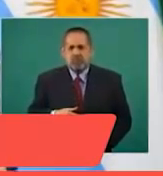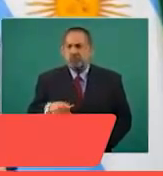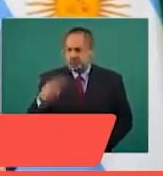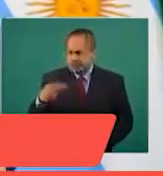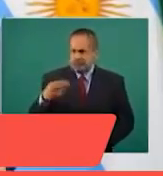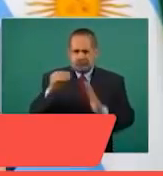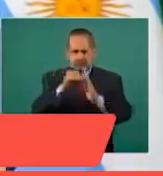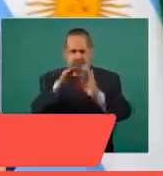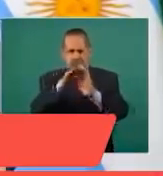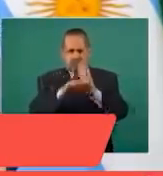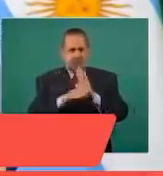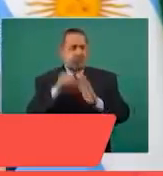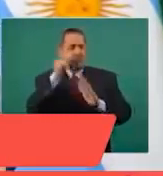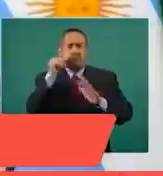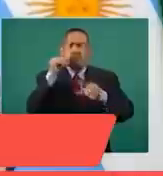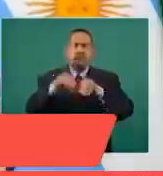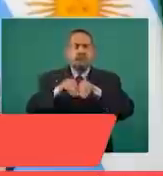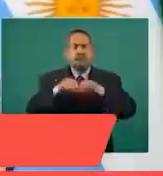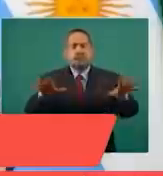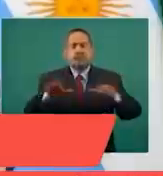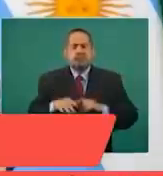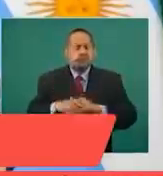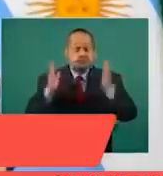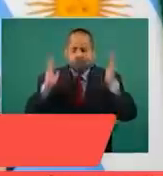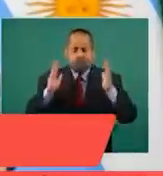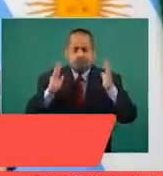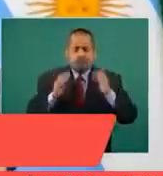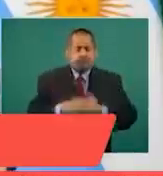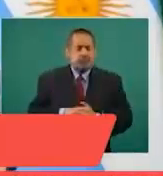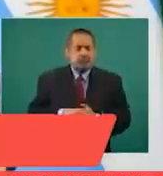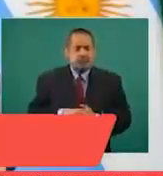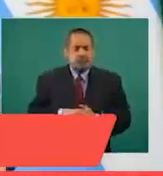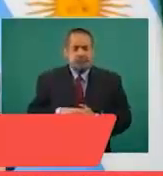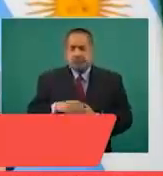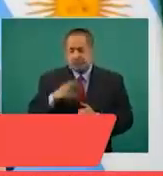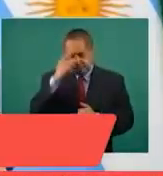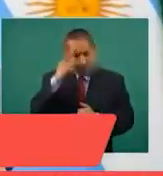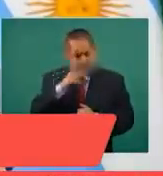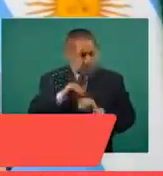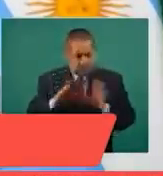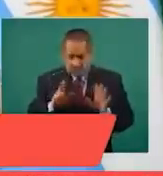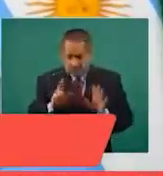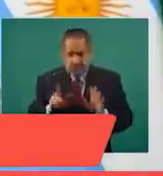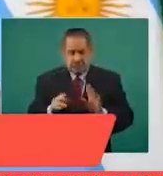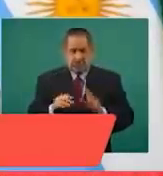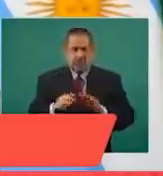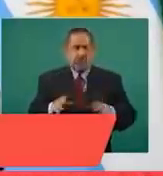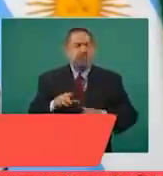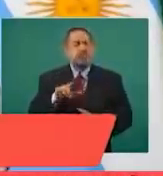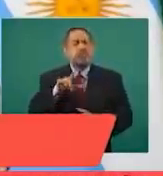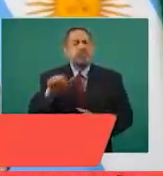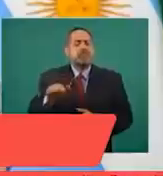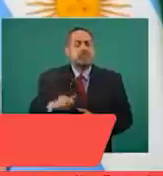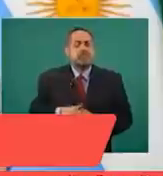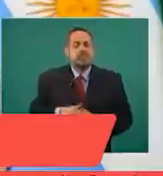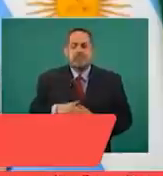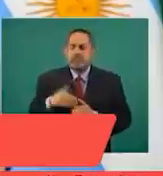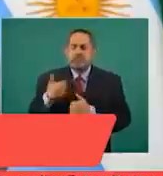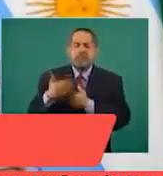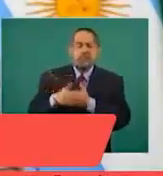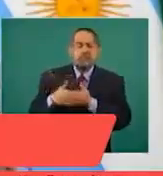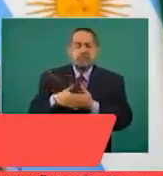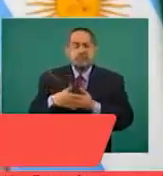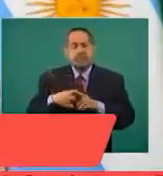realmente muy malo, porque se sabía el tipo de proyecto